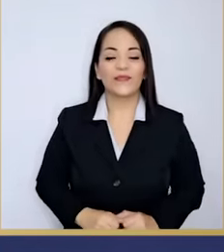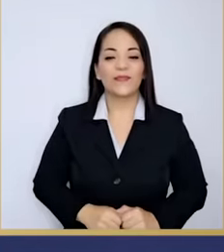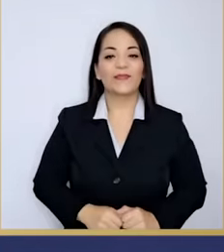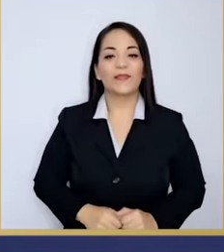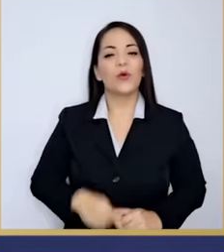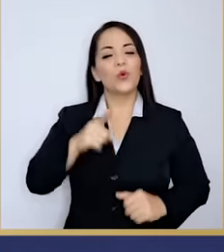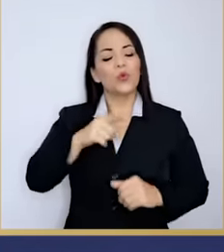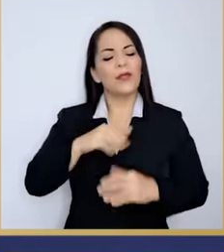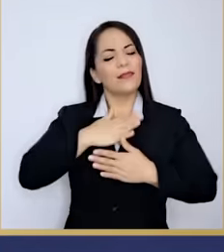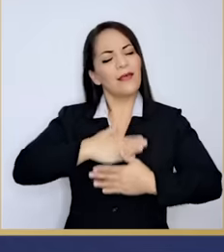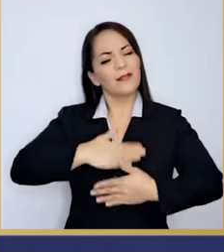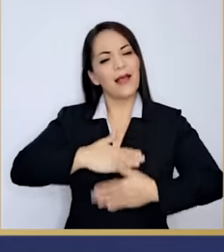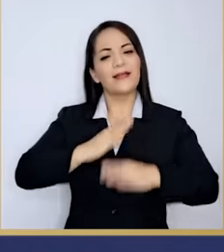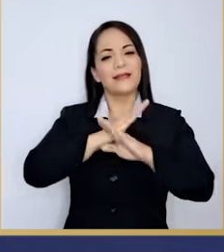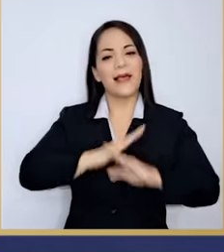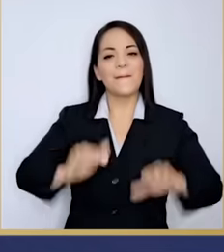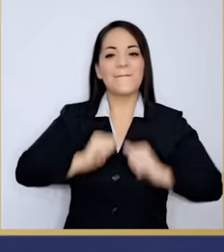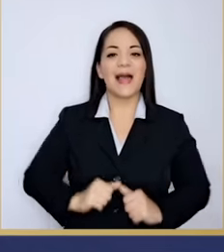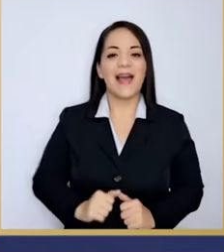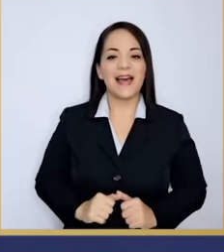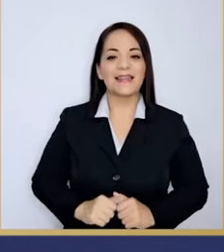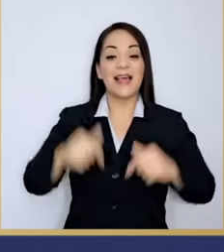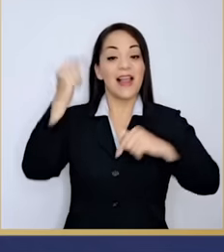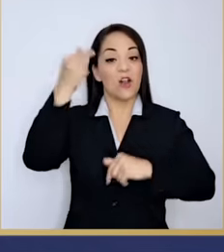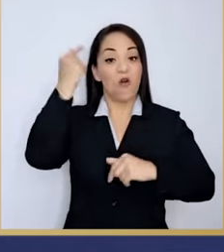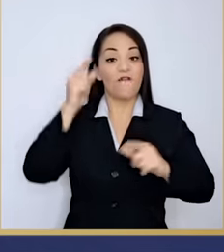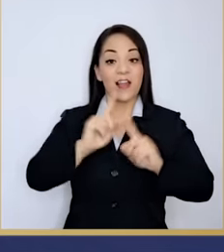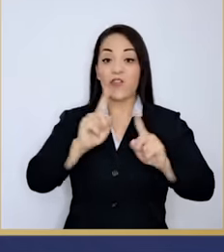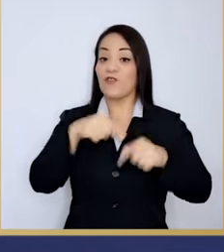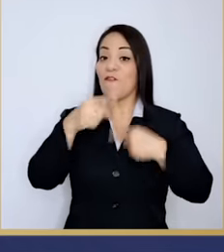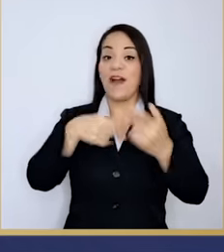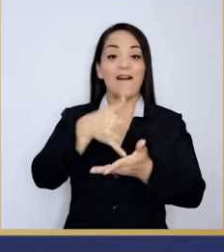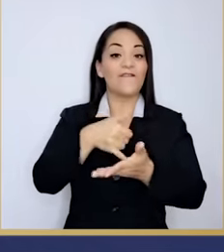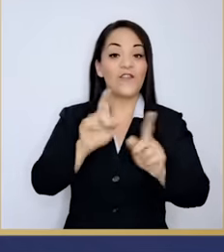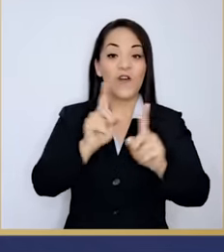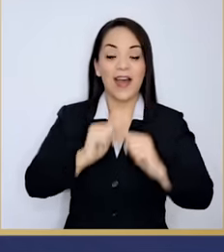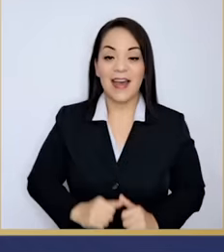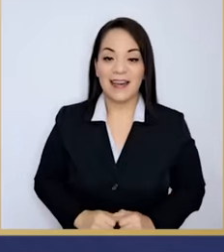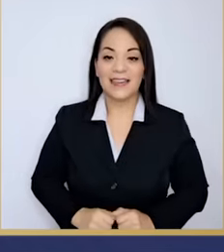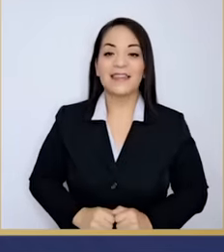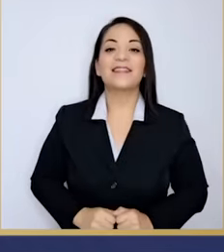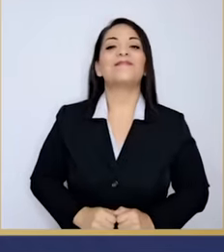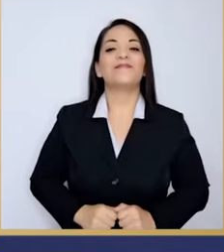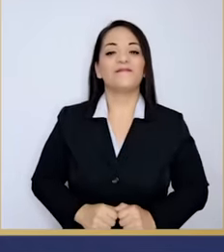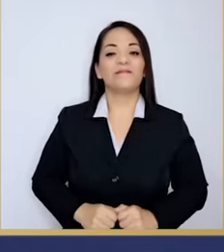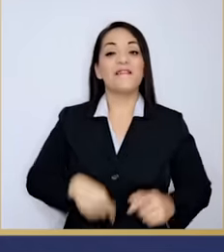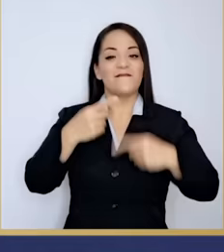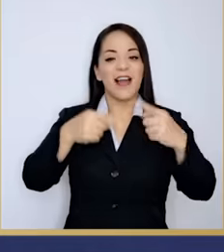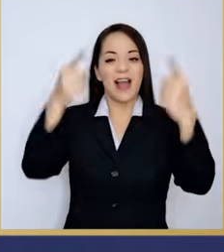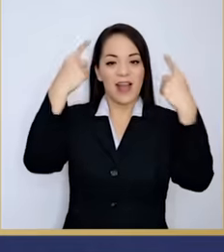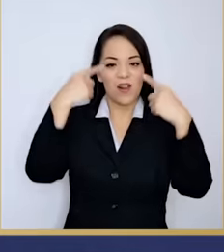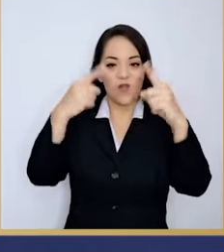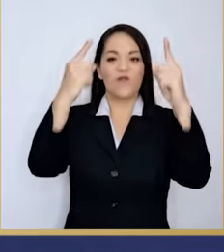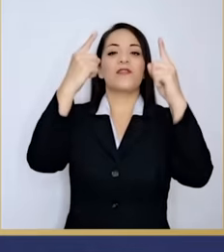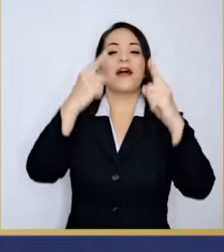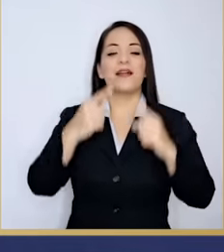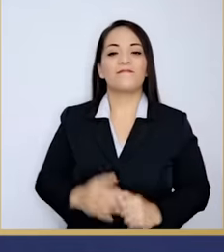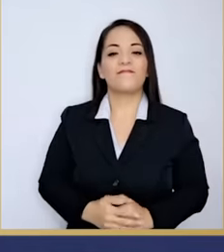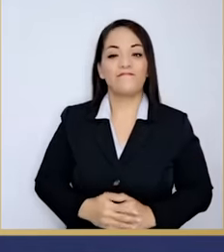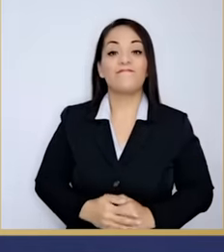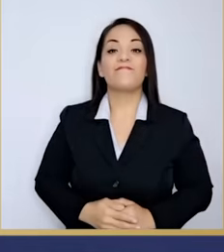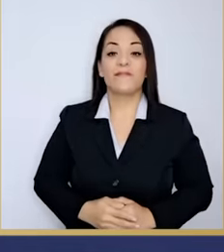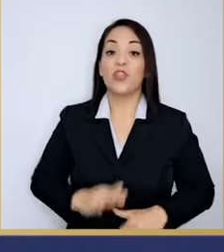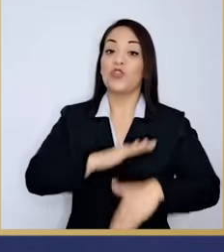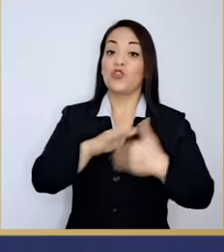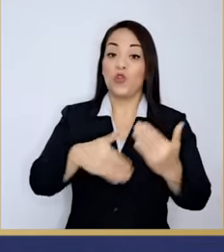todos. Descansen en paz, porque este gobierno no va a aflojar en lograr